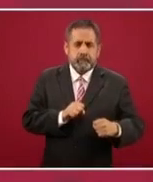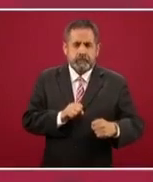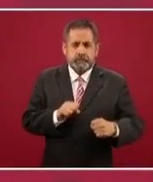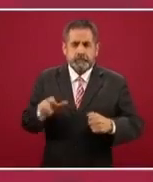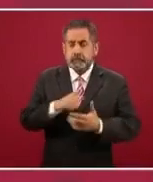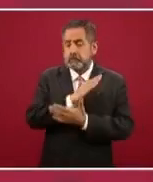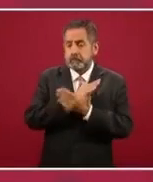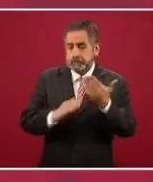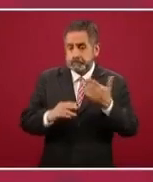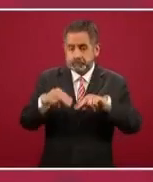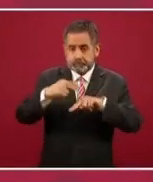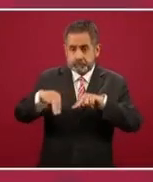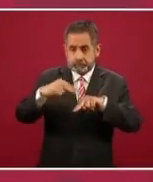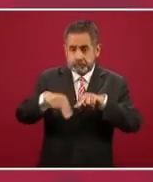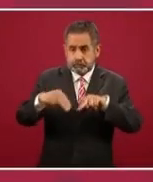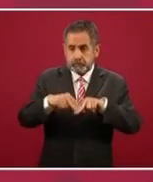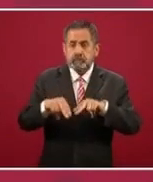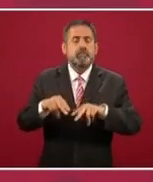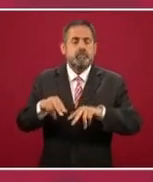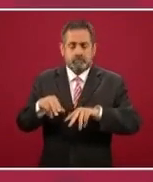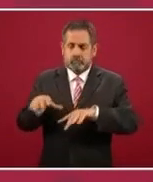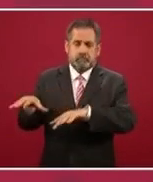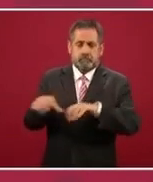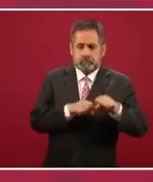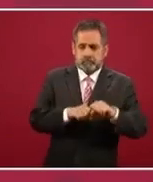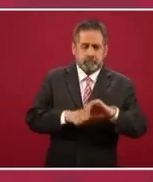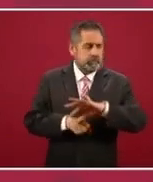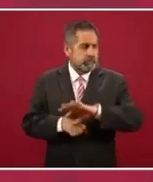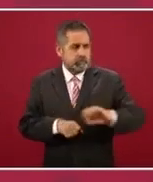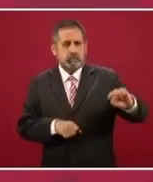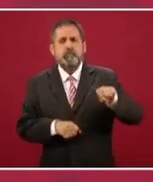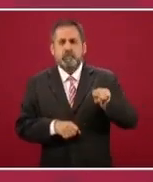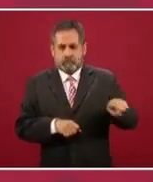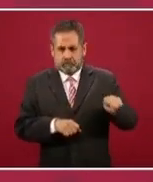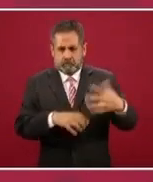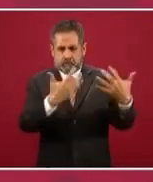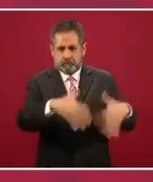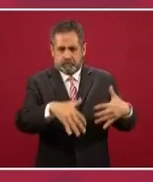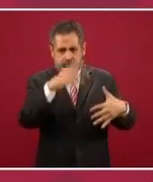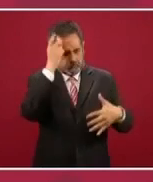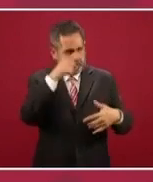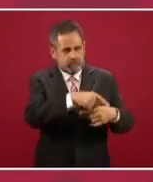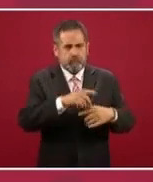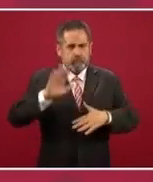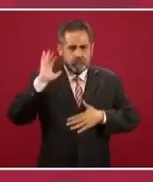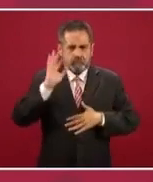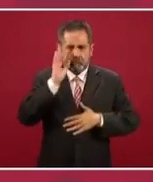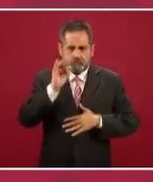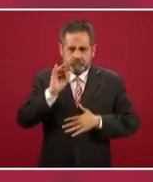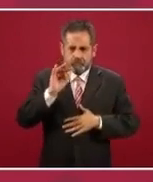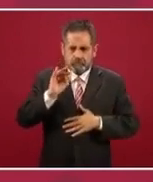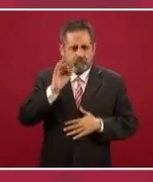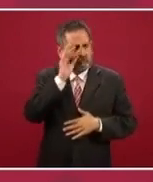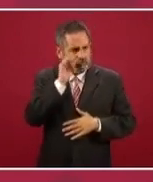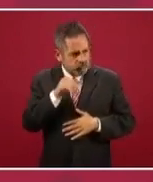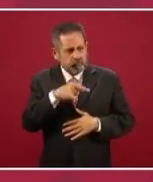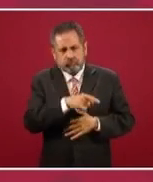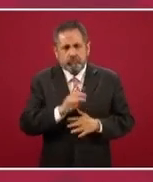la mitad de los boletos ya están adquiridos, vamos a decir, de palabra. O